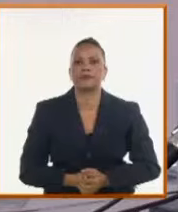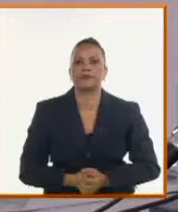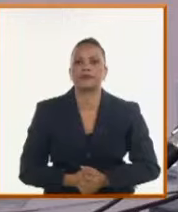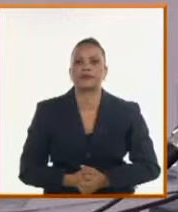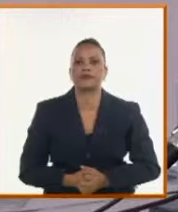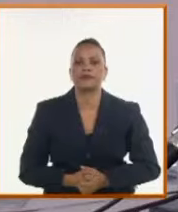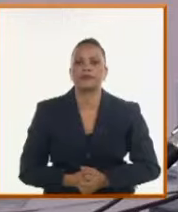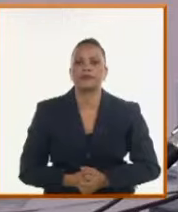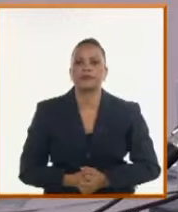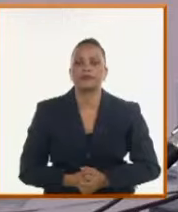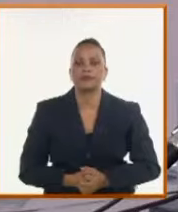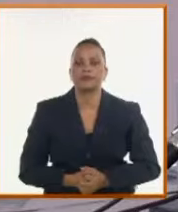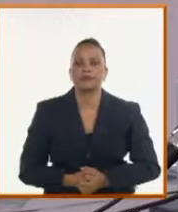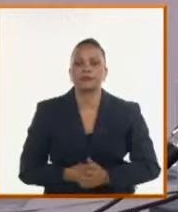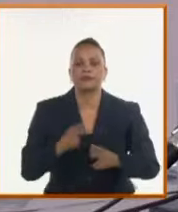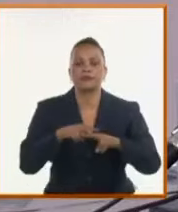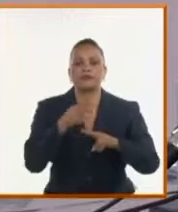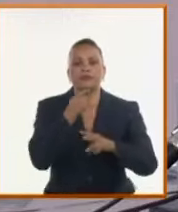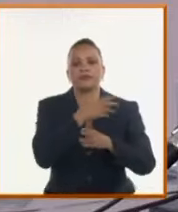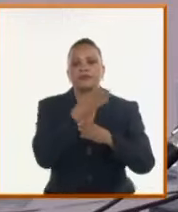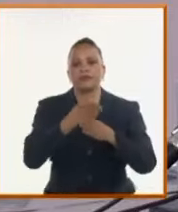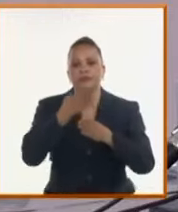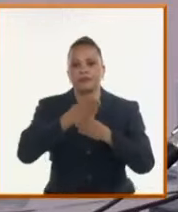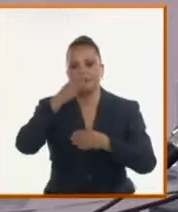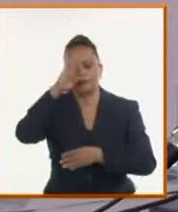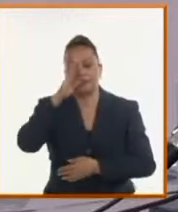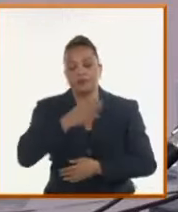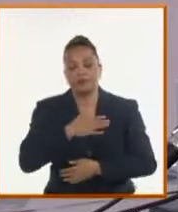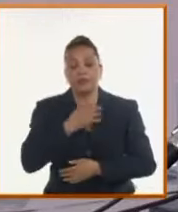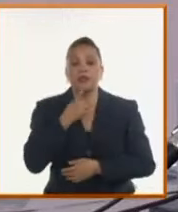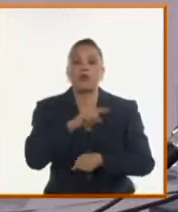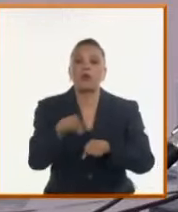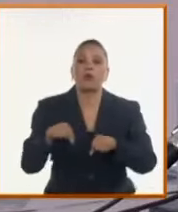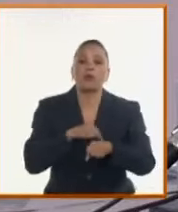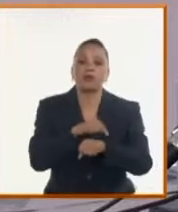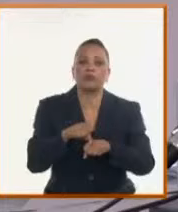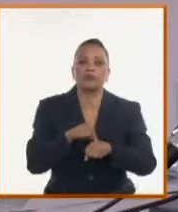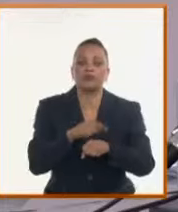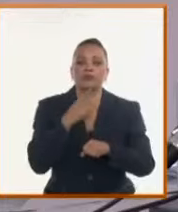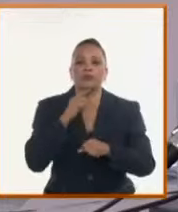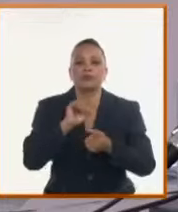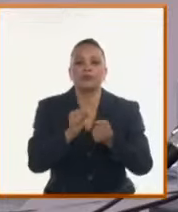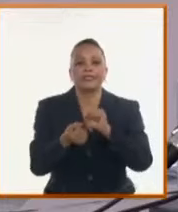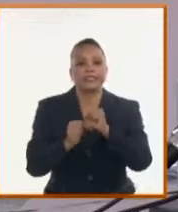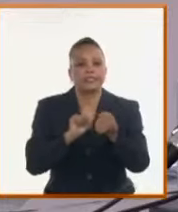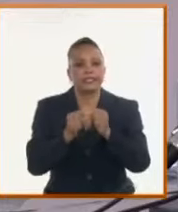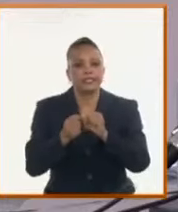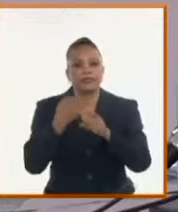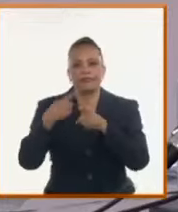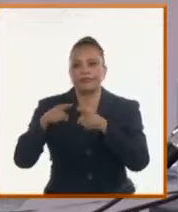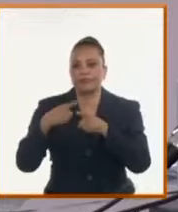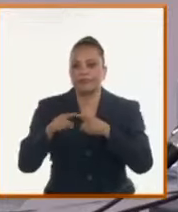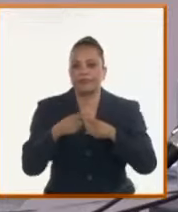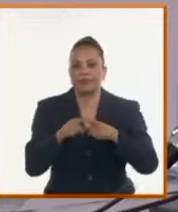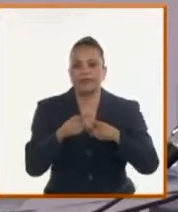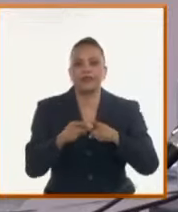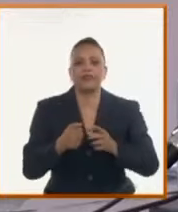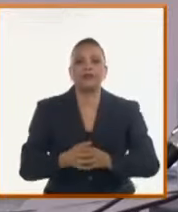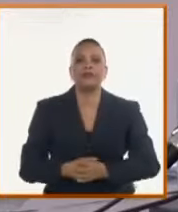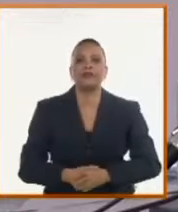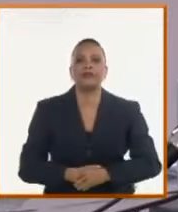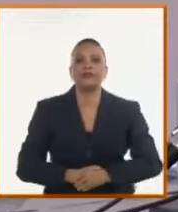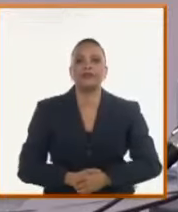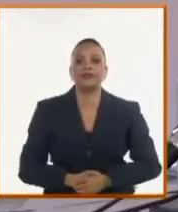Santiago esas y otras salidas pudieran implementarse a la larga Y serían un gran ahorro de recursos señala Pedro